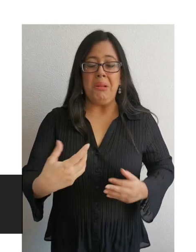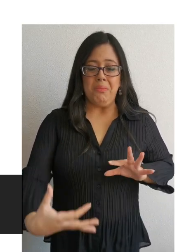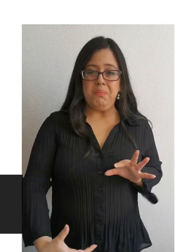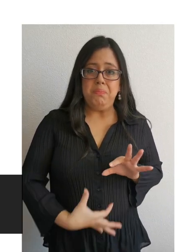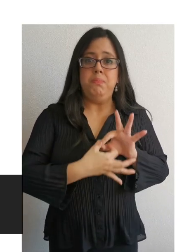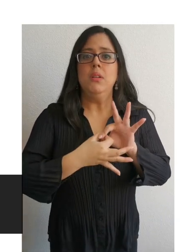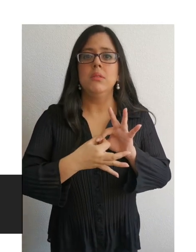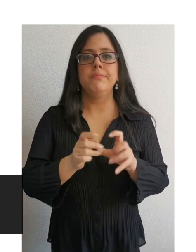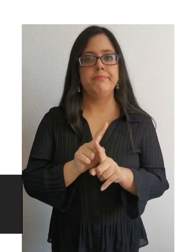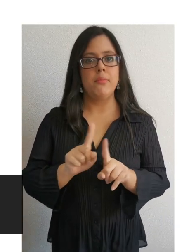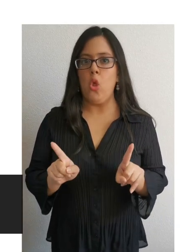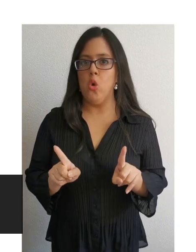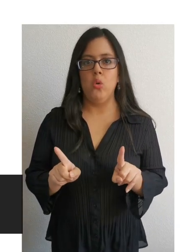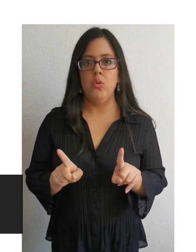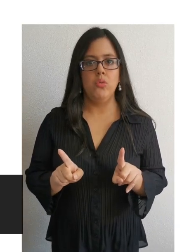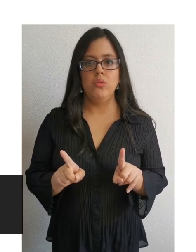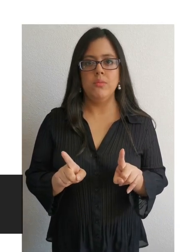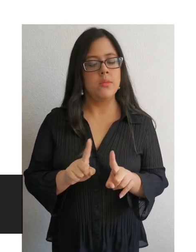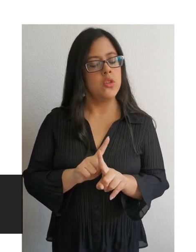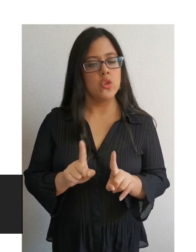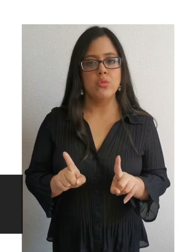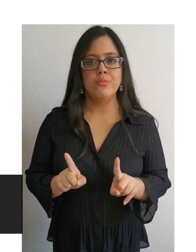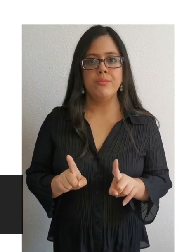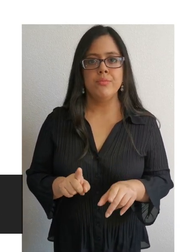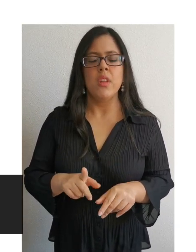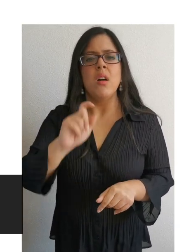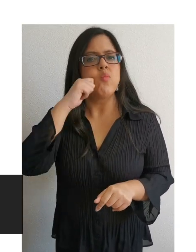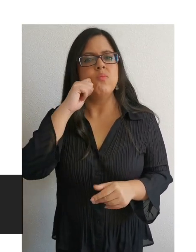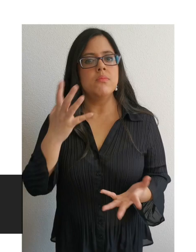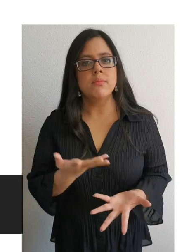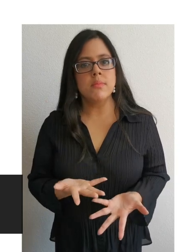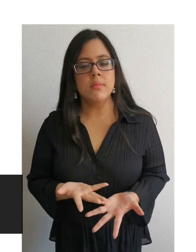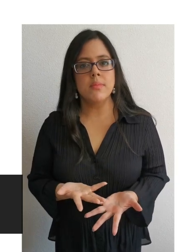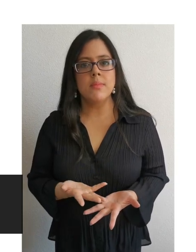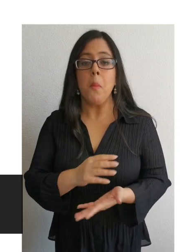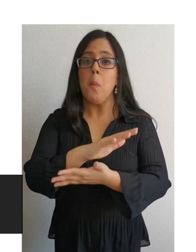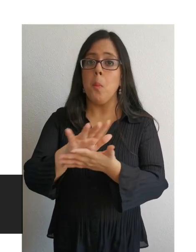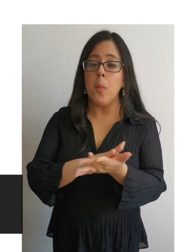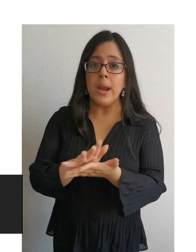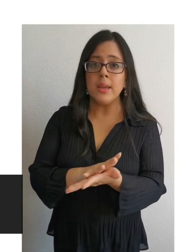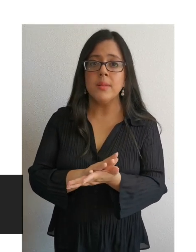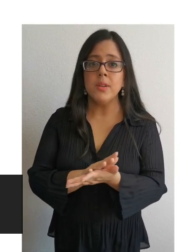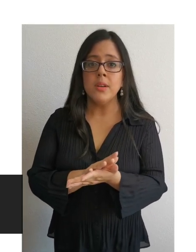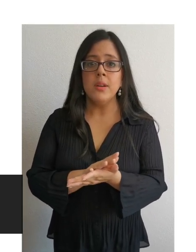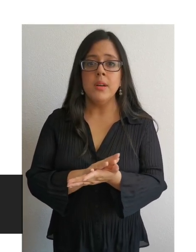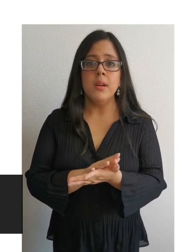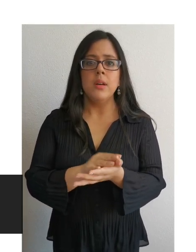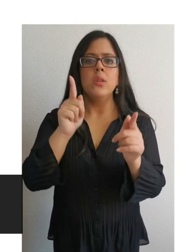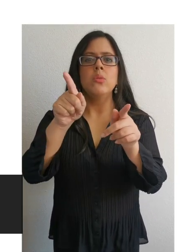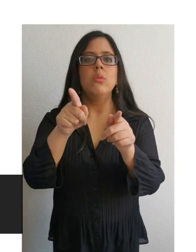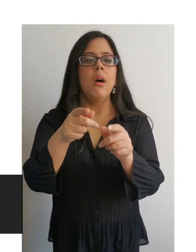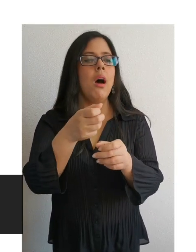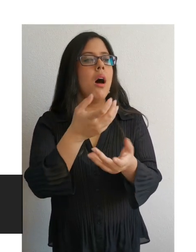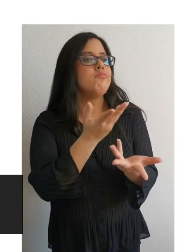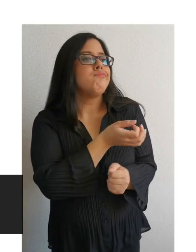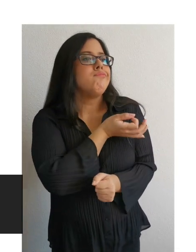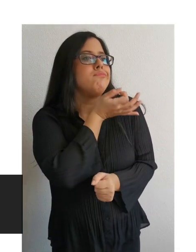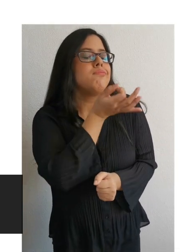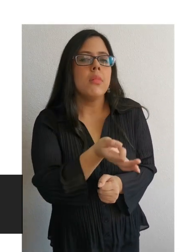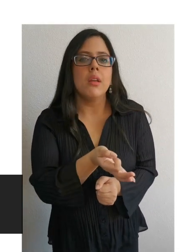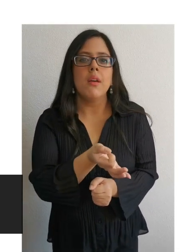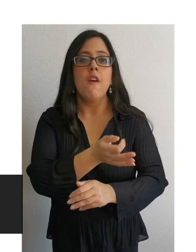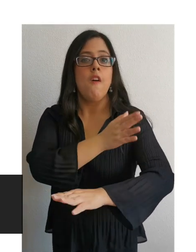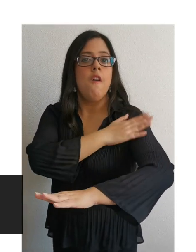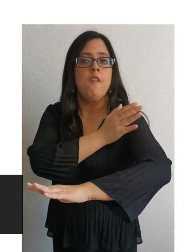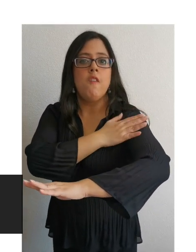no combinarlos. No se pueden combinar. ¿Qué significa esto? Que, por ejemplo, no puedes decir que el